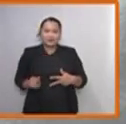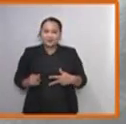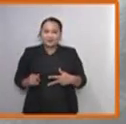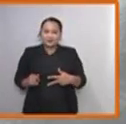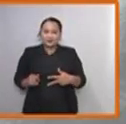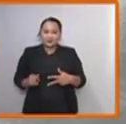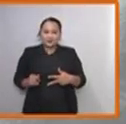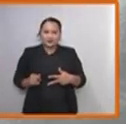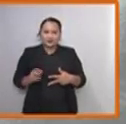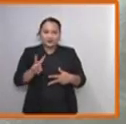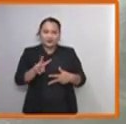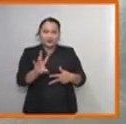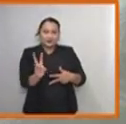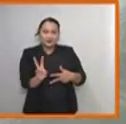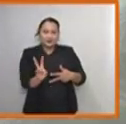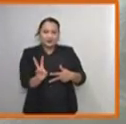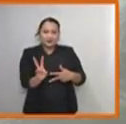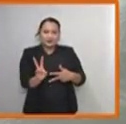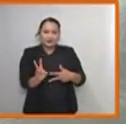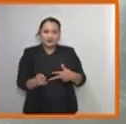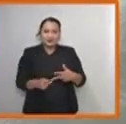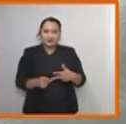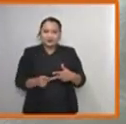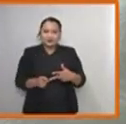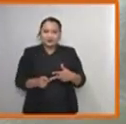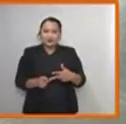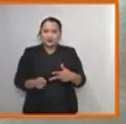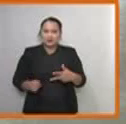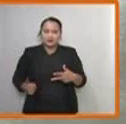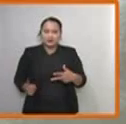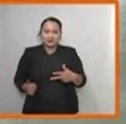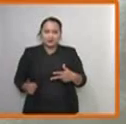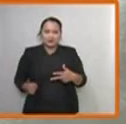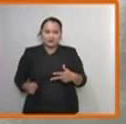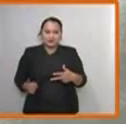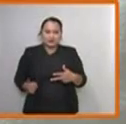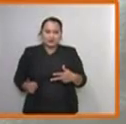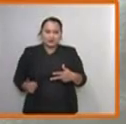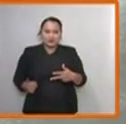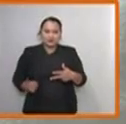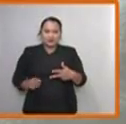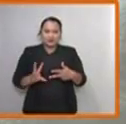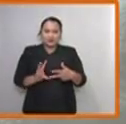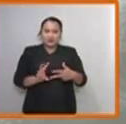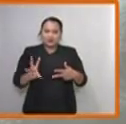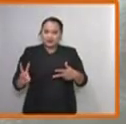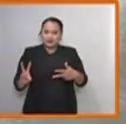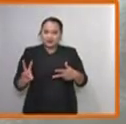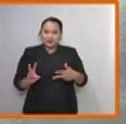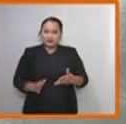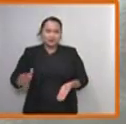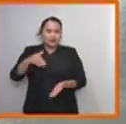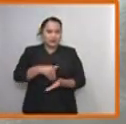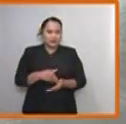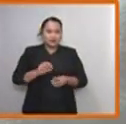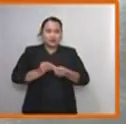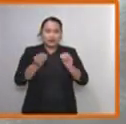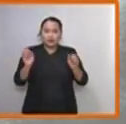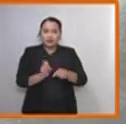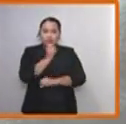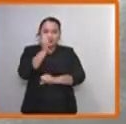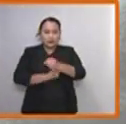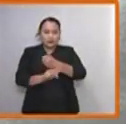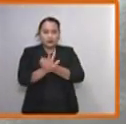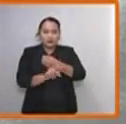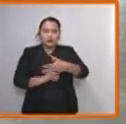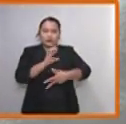es el 27. Tercer y último número ganador, atento, porque es el 77. Los números ganadores en Pega 3 son el